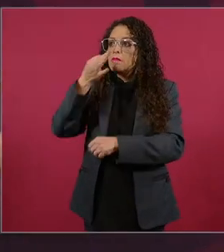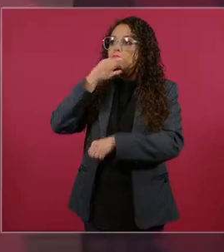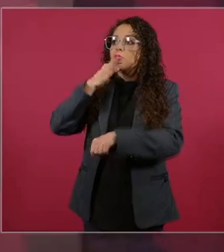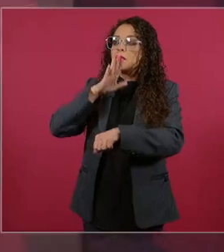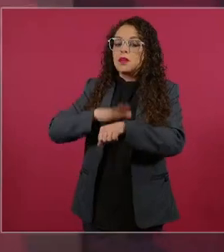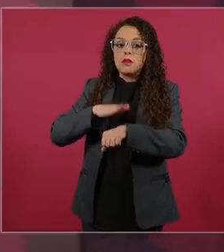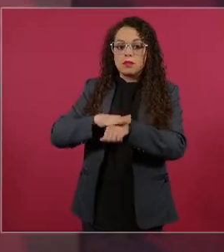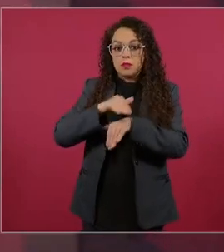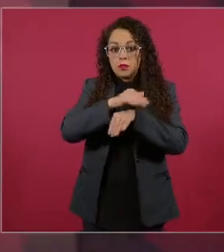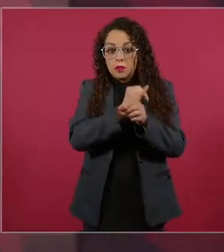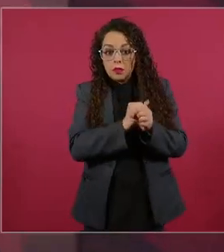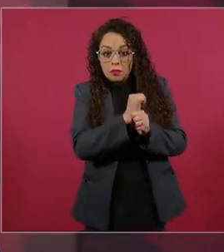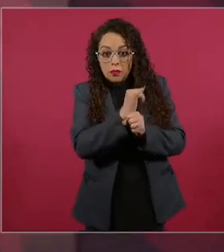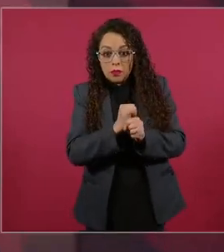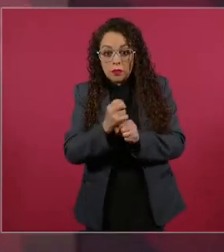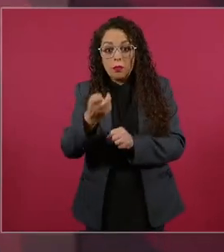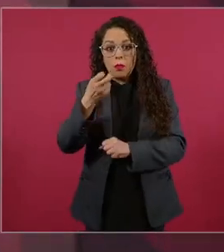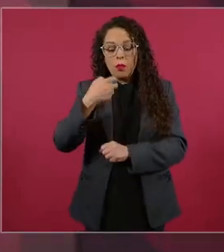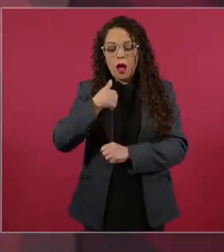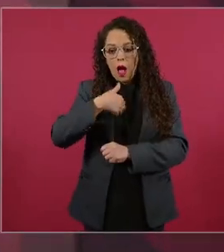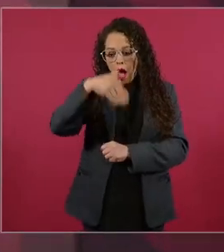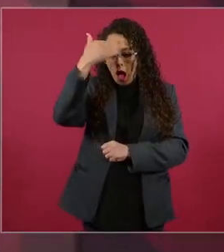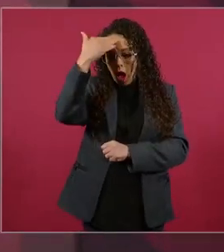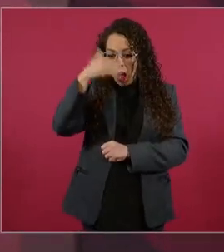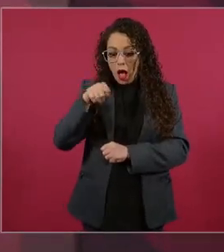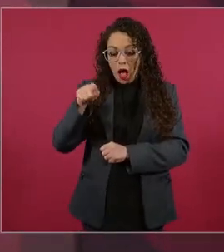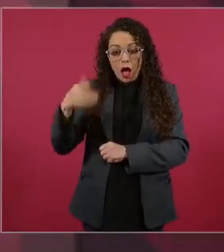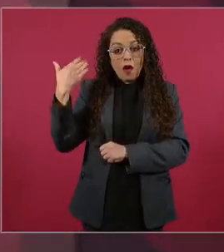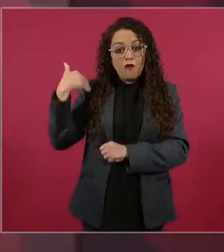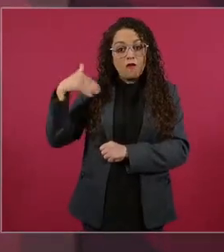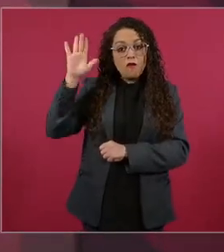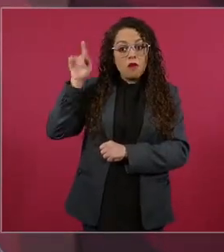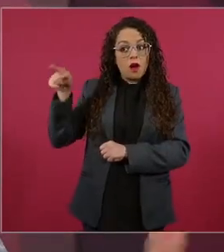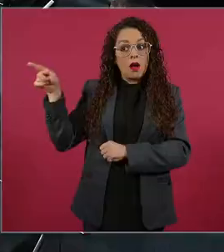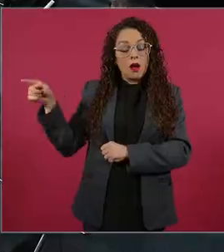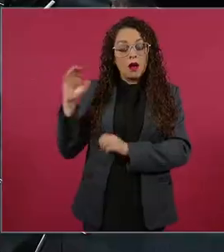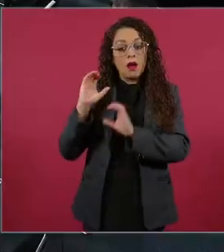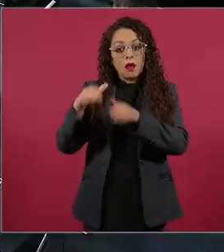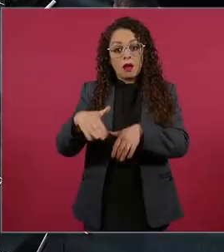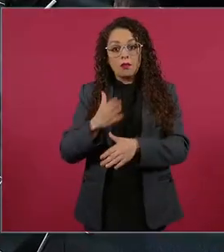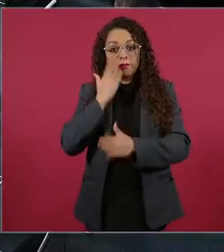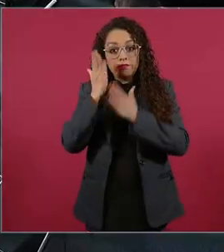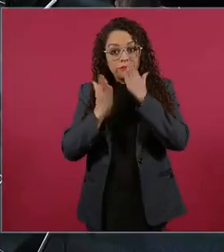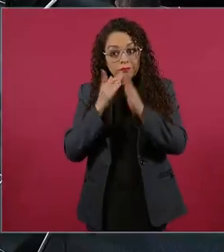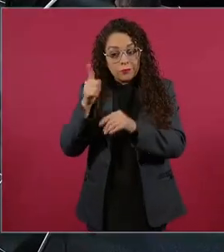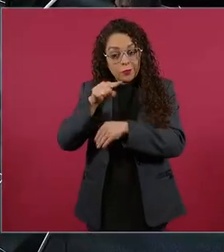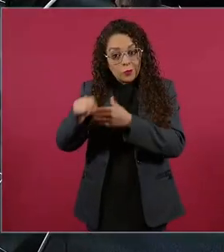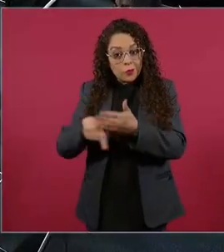investigación y que iban a solicitar